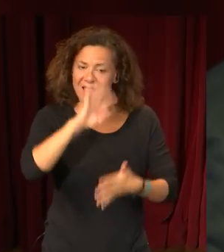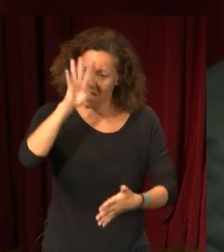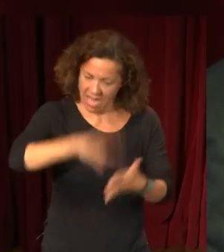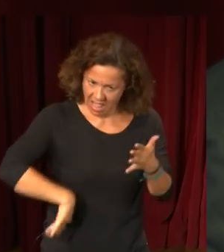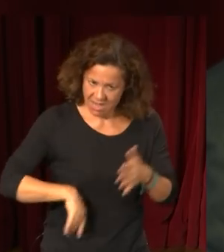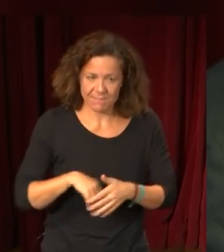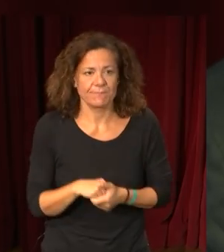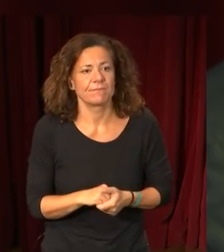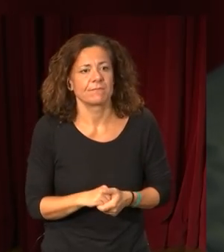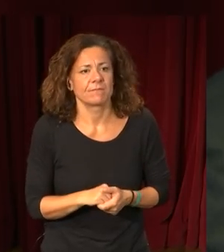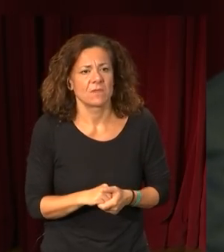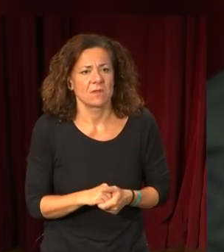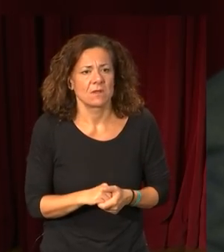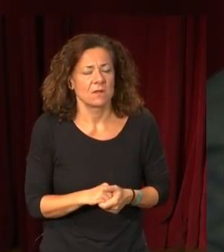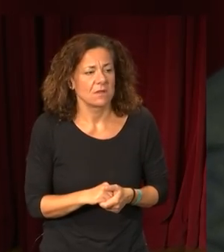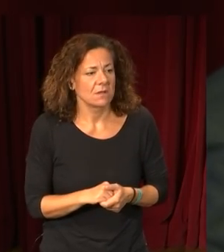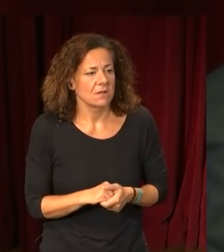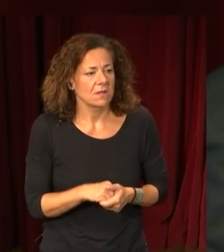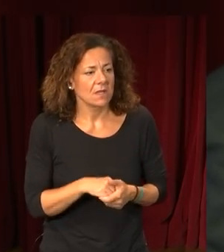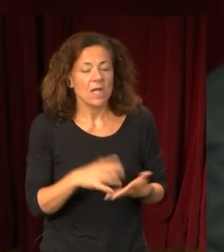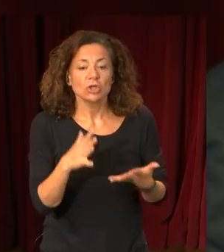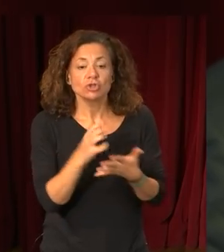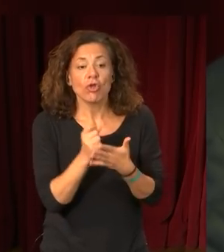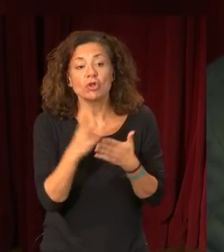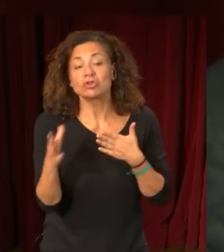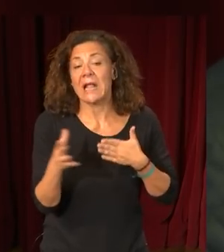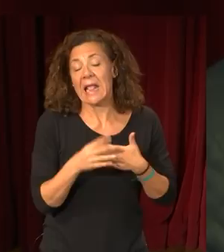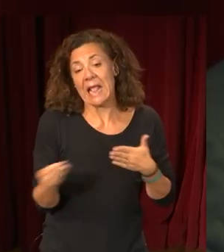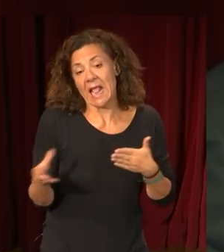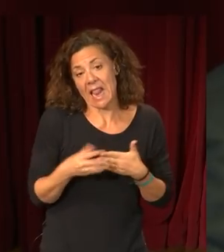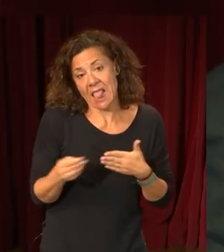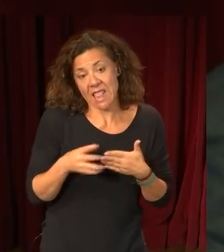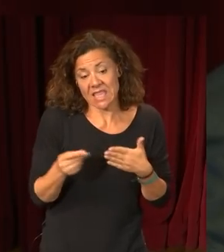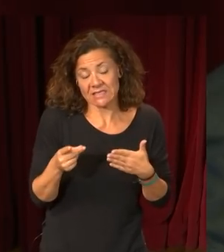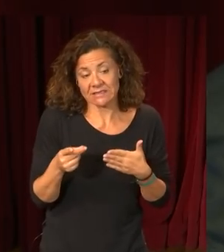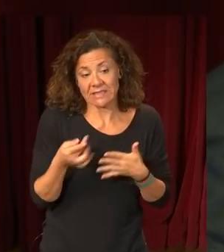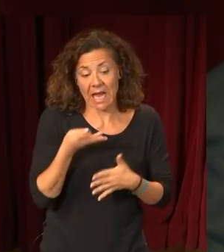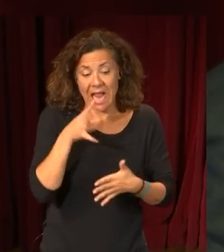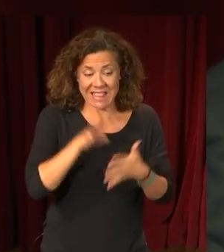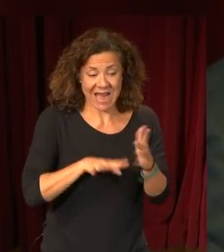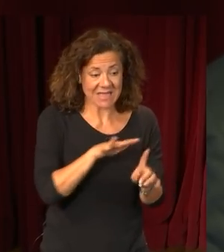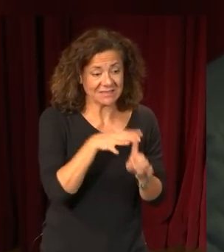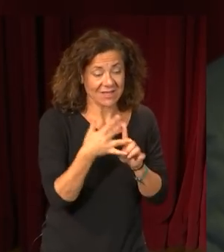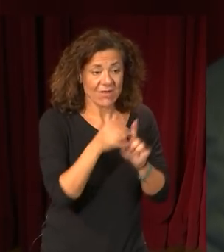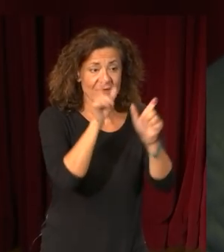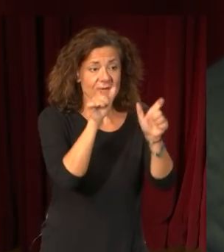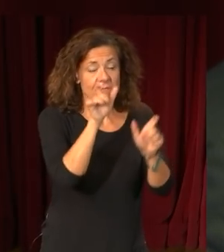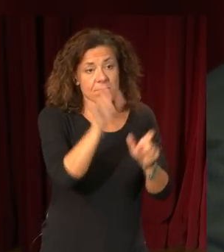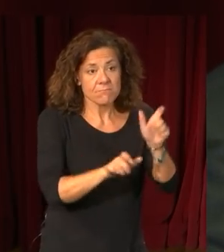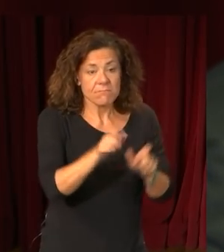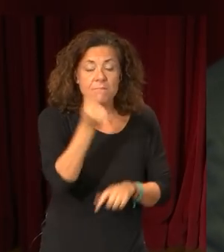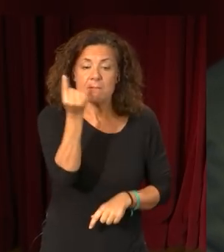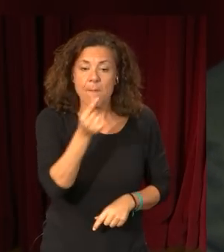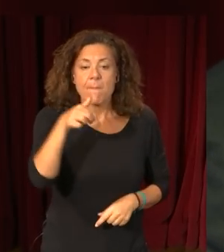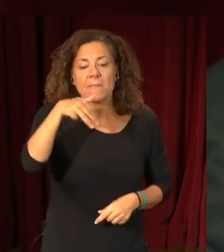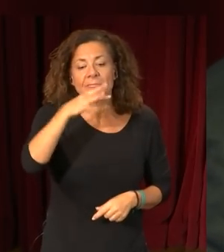sobre lo que es todo el mundo de los clientes catalanes en torno a las figuras como el pintor